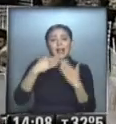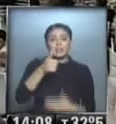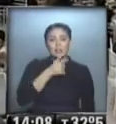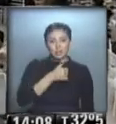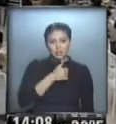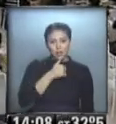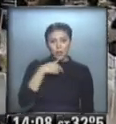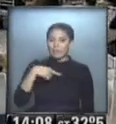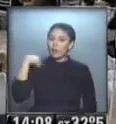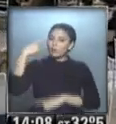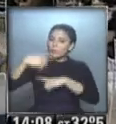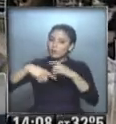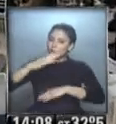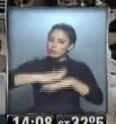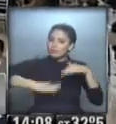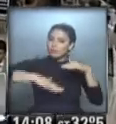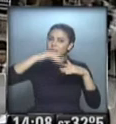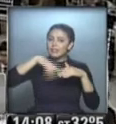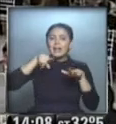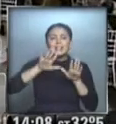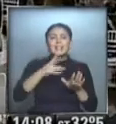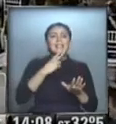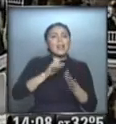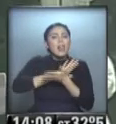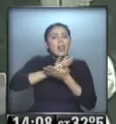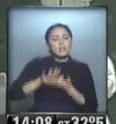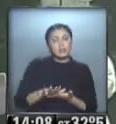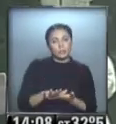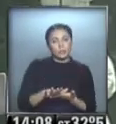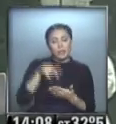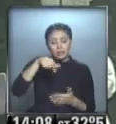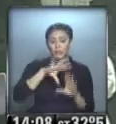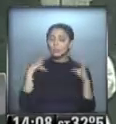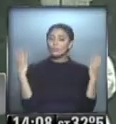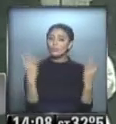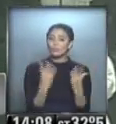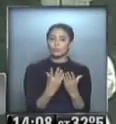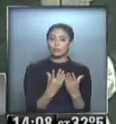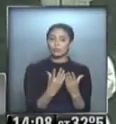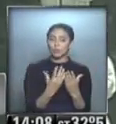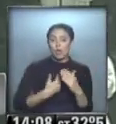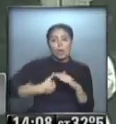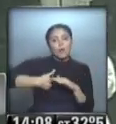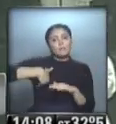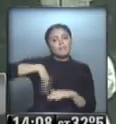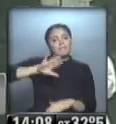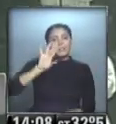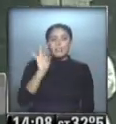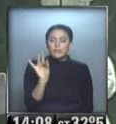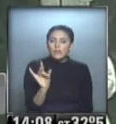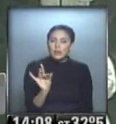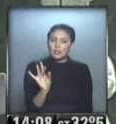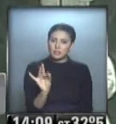debemos seguir construyendo como energía limpia en un mundo cada vez más